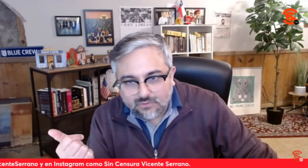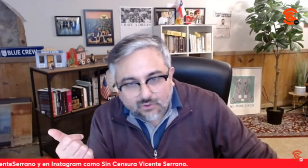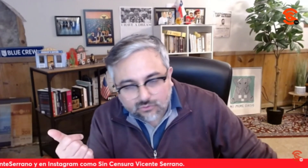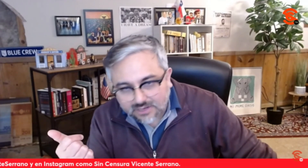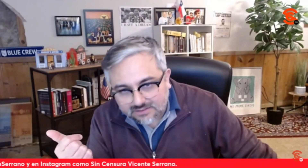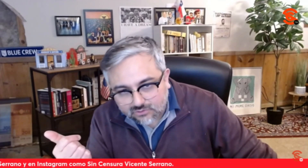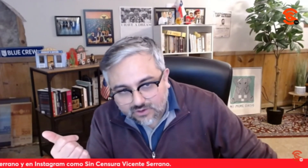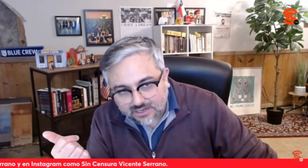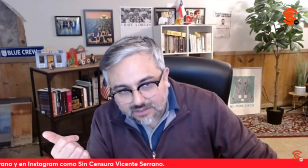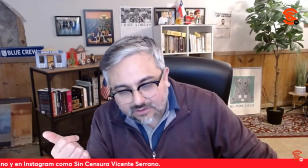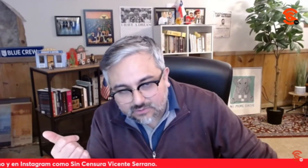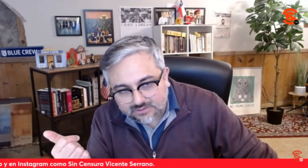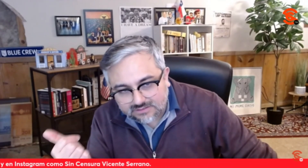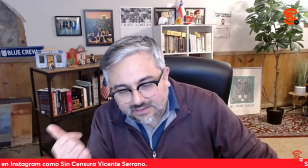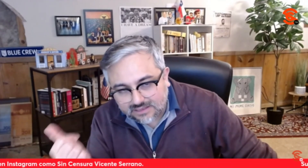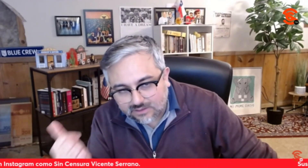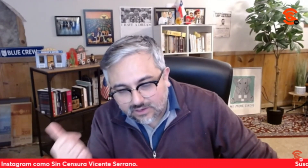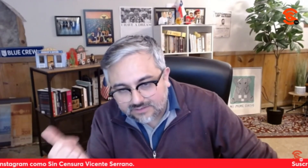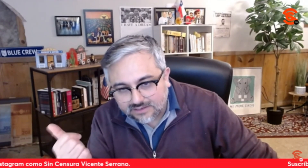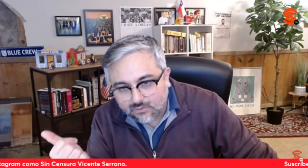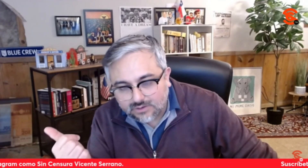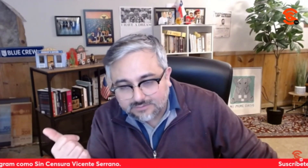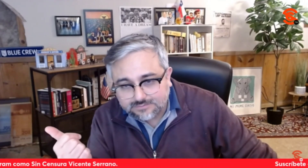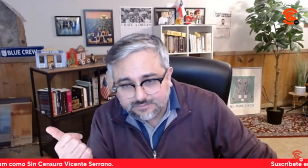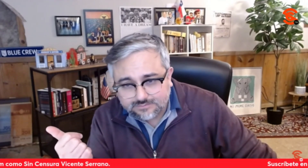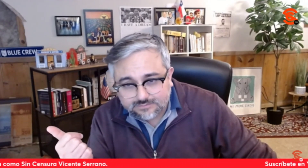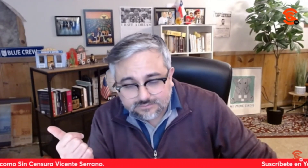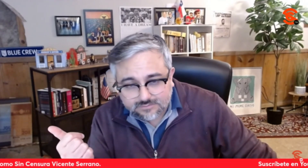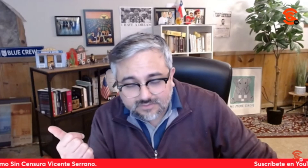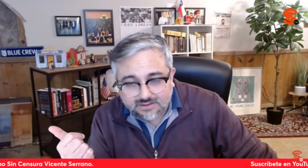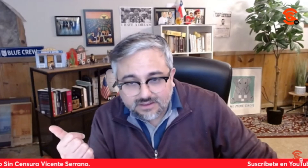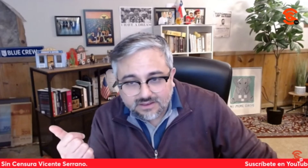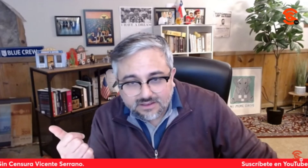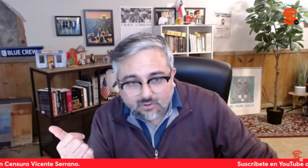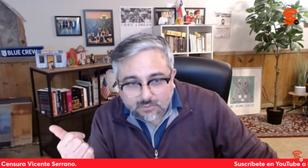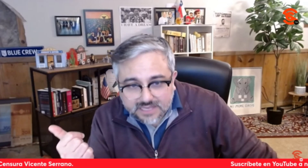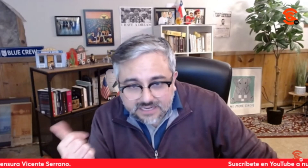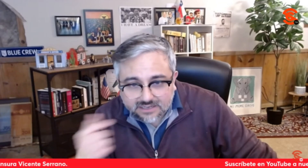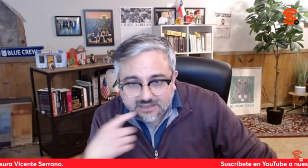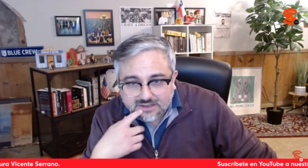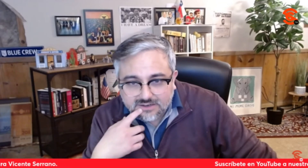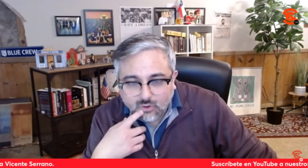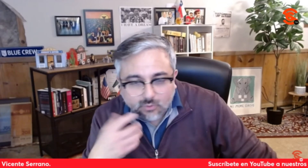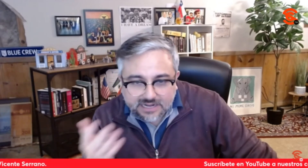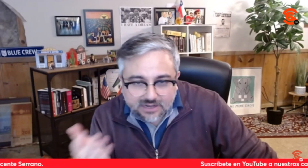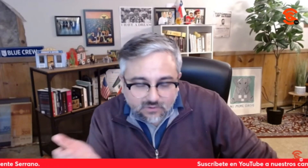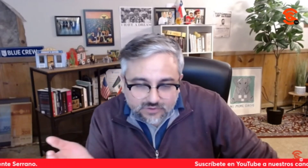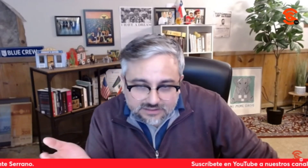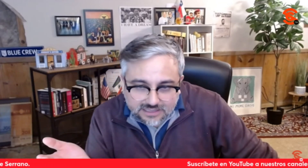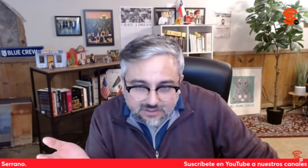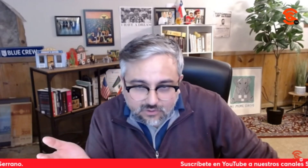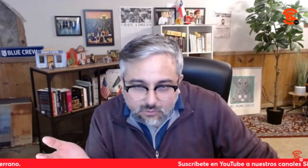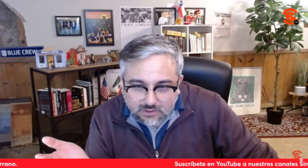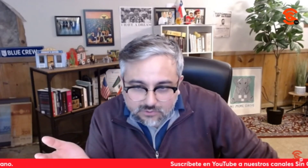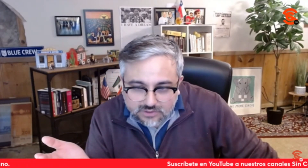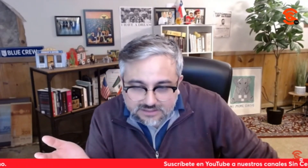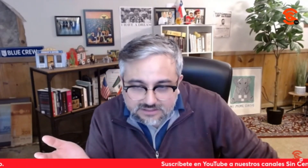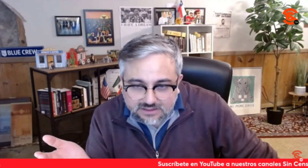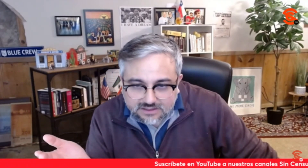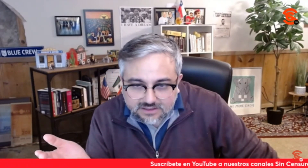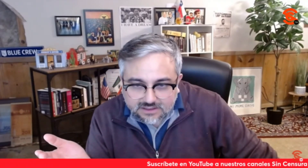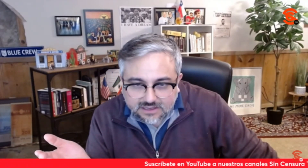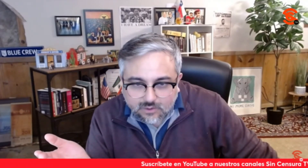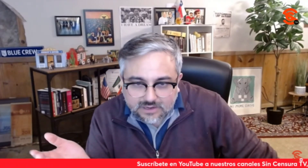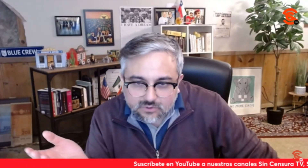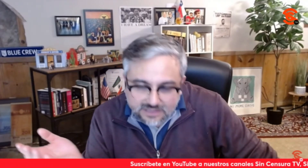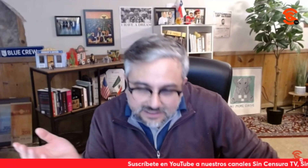ejemplo, no se hubieran descongelado las cuentas a Genaro García Luna, o bien no hubiera contratado como